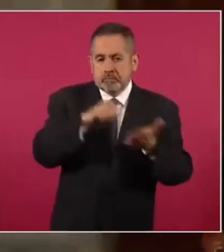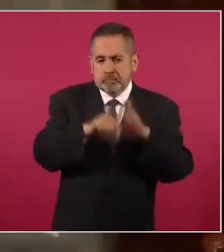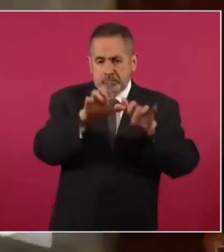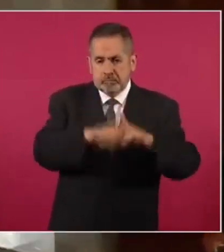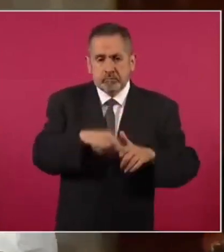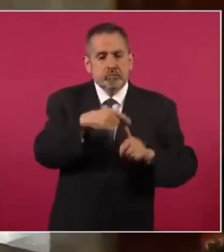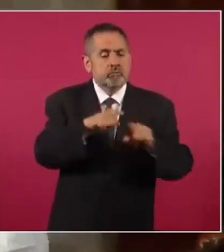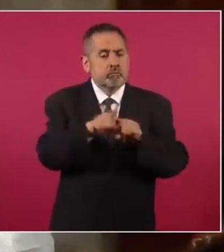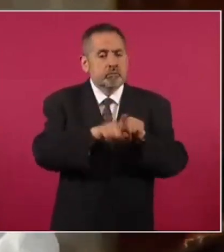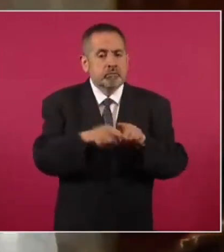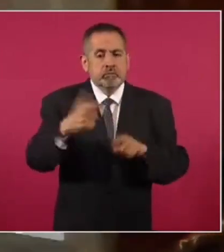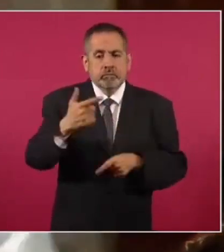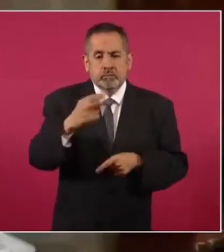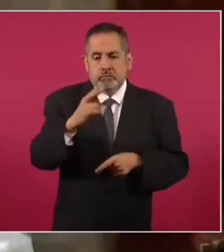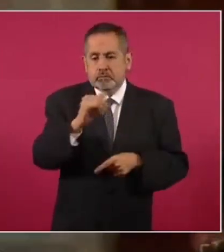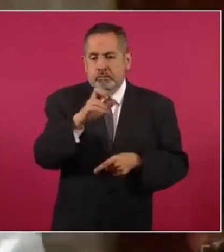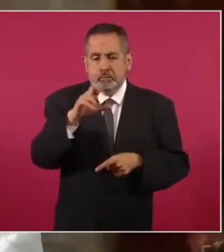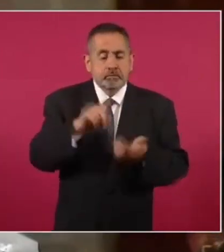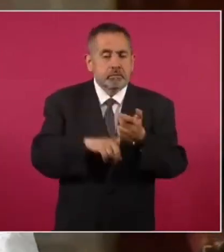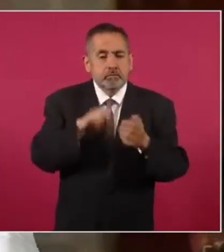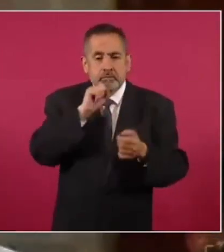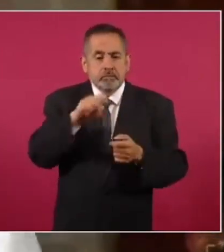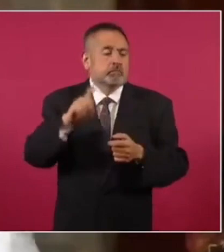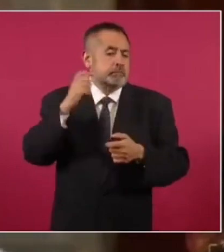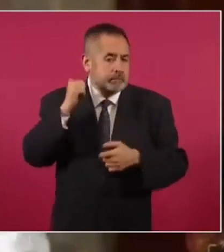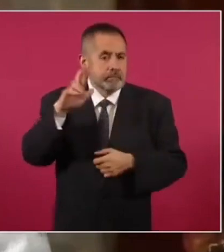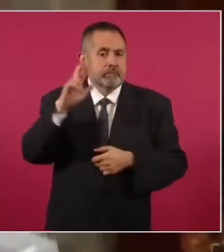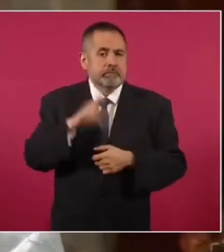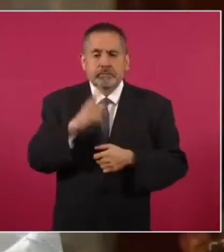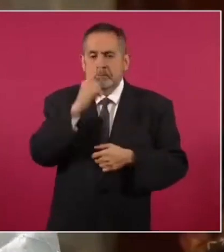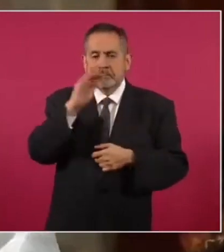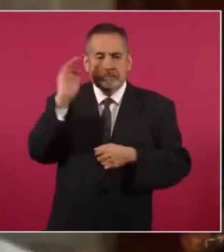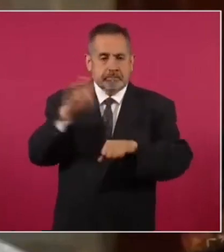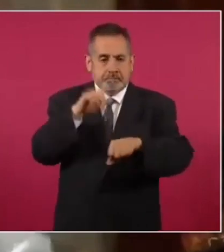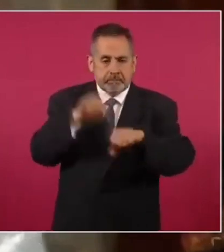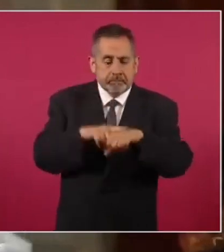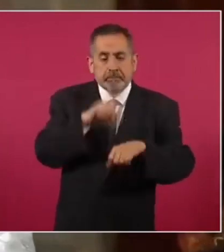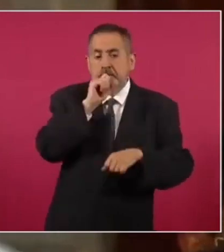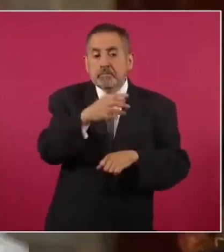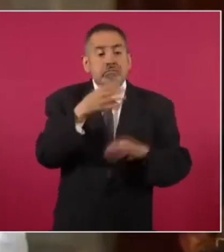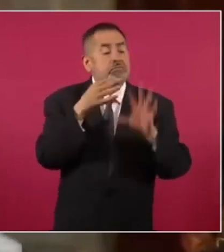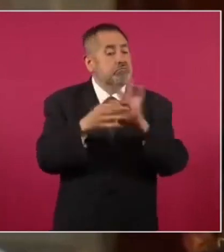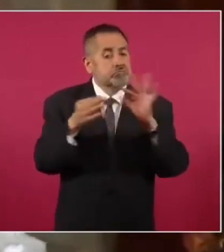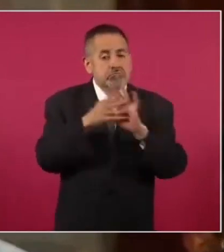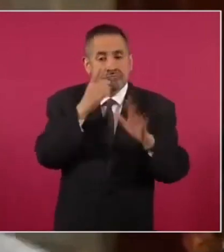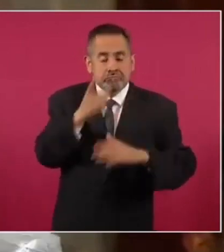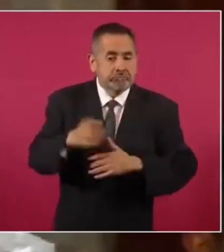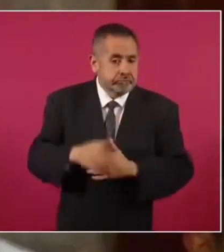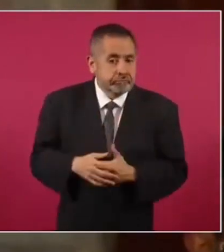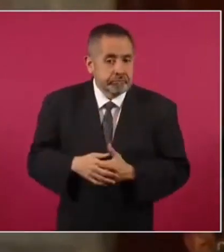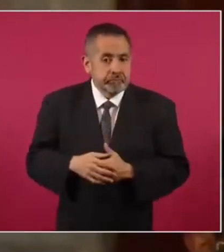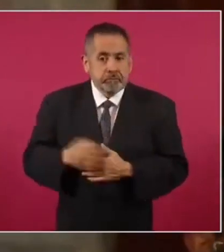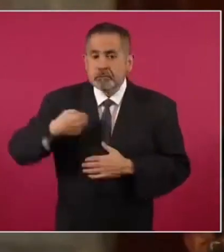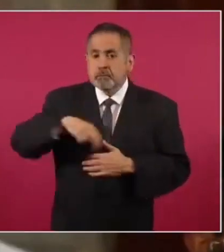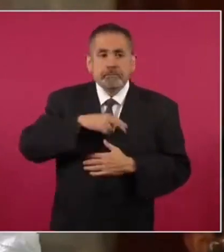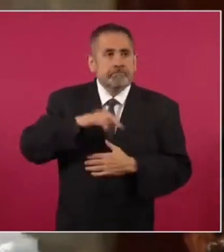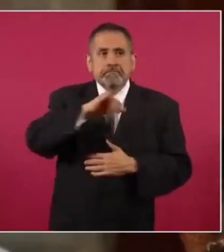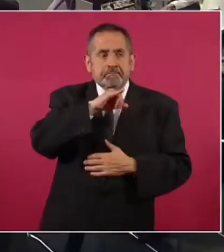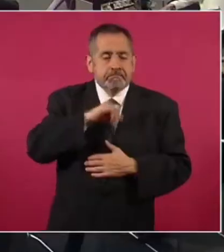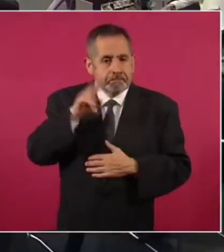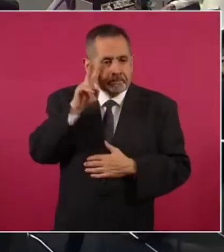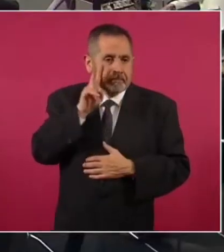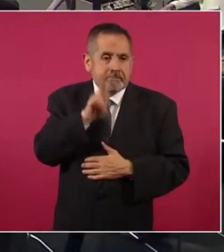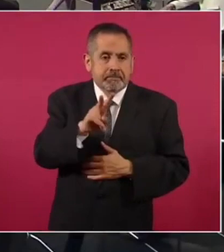Guillermo Galindo, que también fue parte de la Policía Federal, ahora extinta, que también ellos mencionan, nosotros nunca vimos que